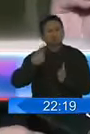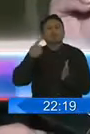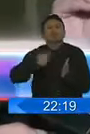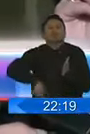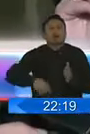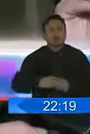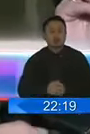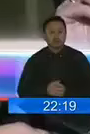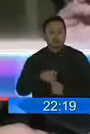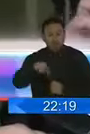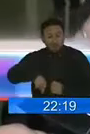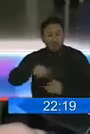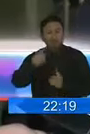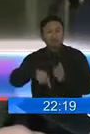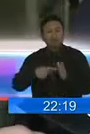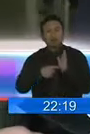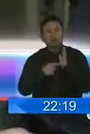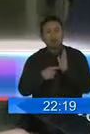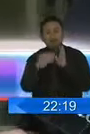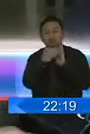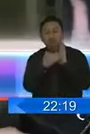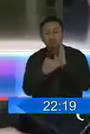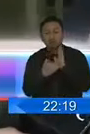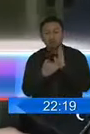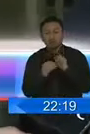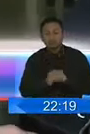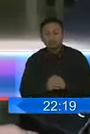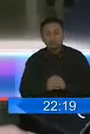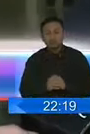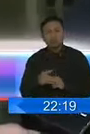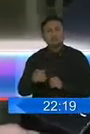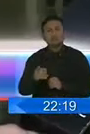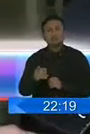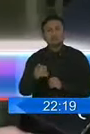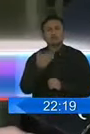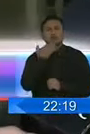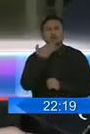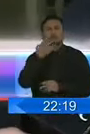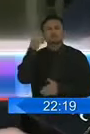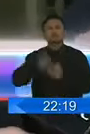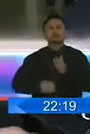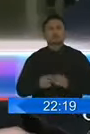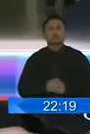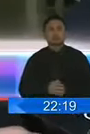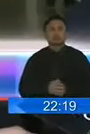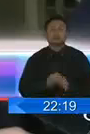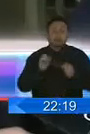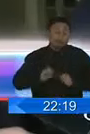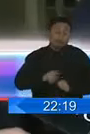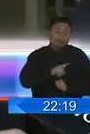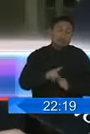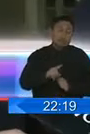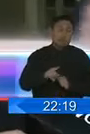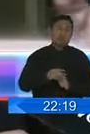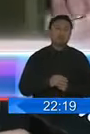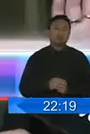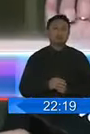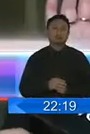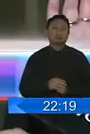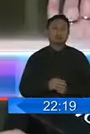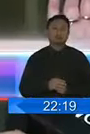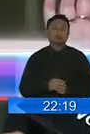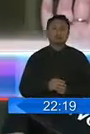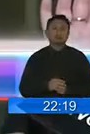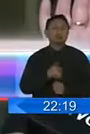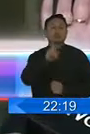se tipifiquen las sanciones y que se tipifique la fuerza con la que se ejercen las sanciones y que las sanciones además sean, que sea un